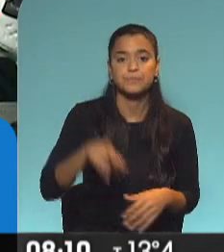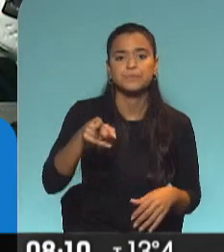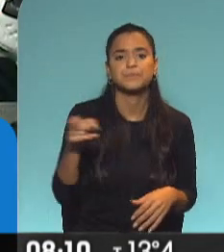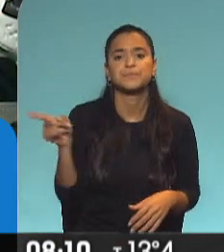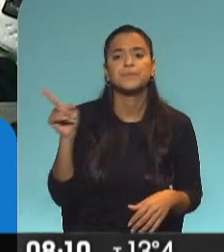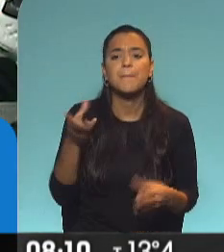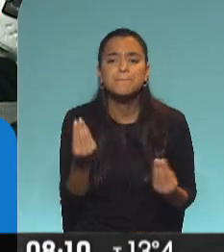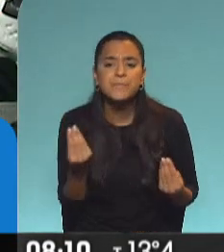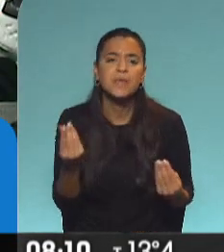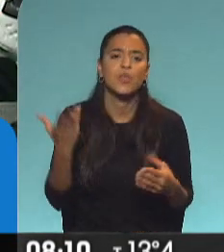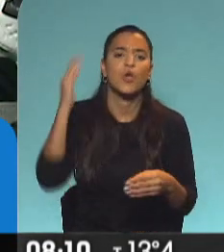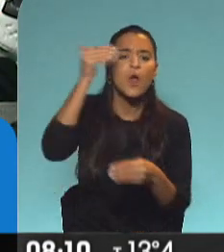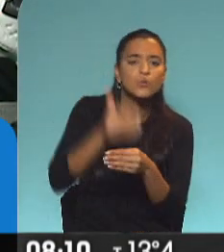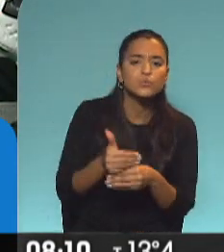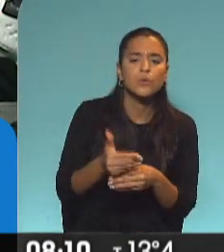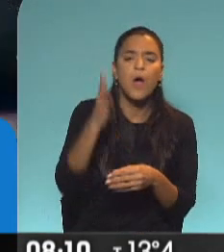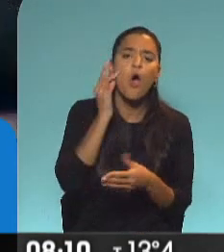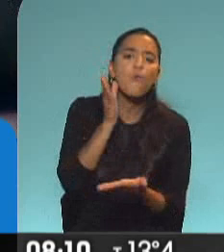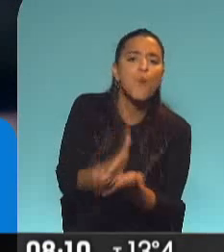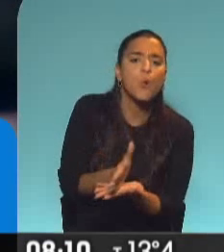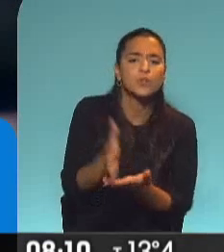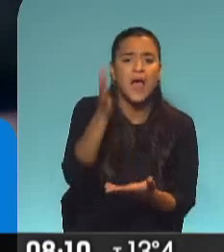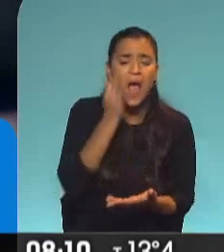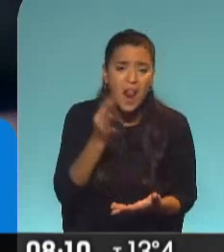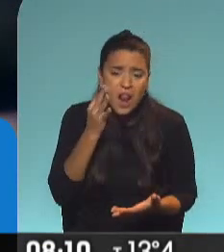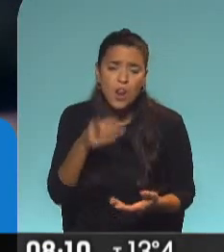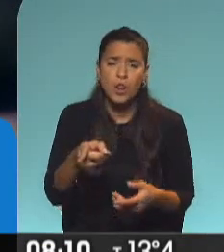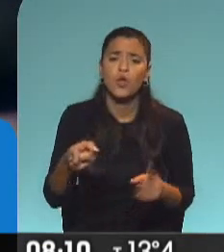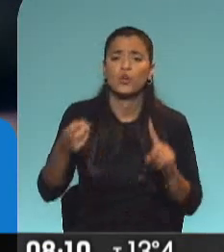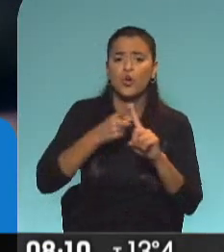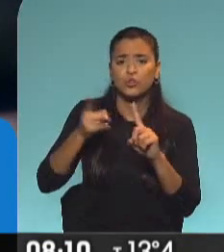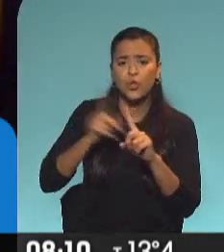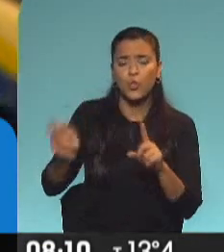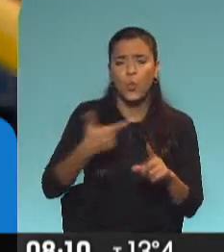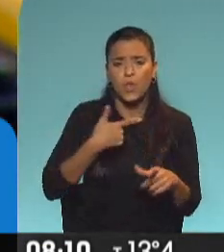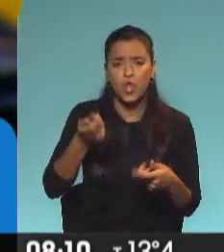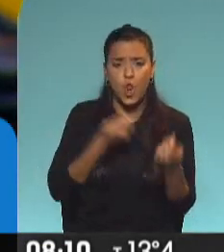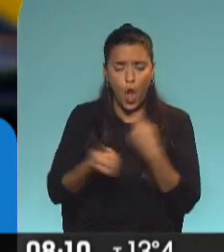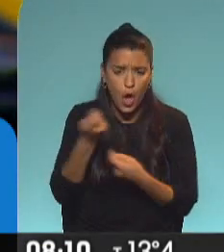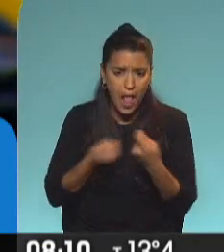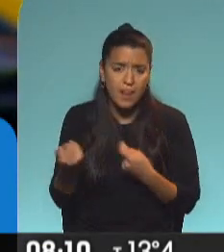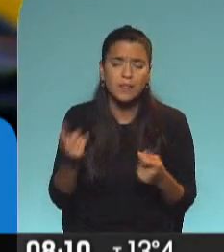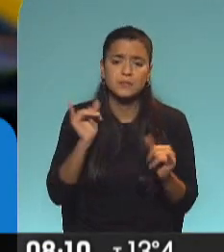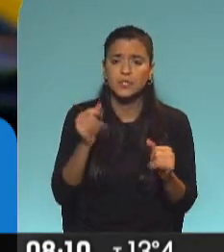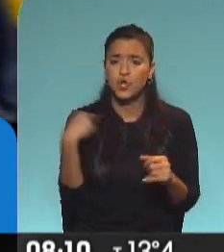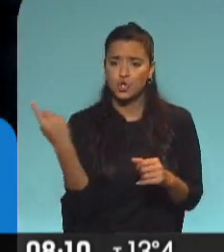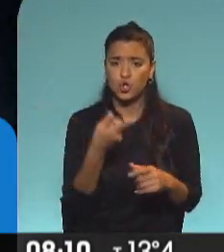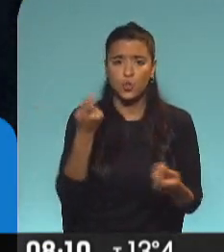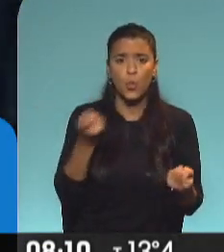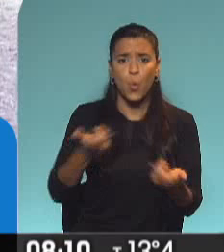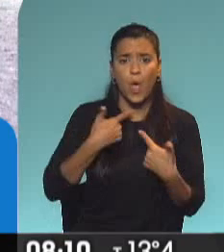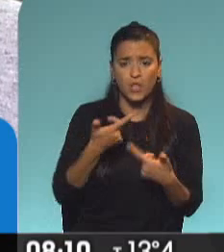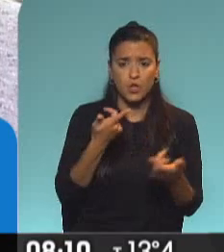algún temor de clausuras, de multas? ¿Están en contacto entre ustedes, los dueños de los locales, para poder...? Sí, entre los dueños se